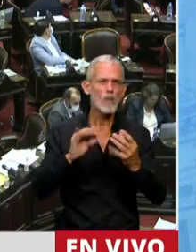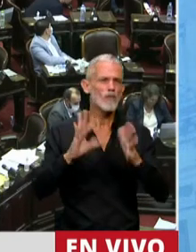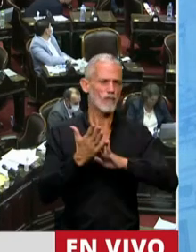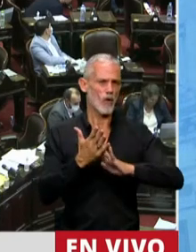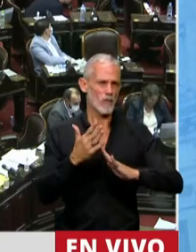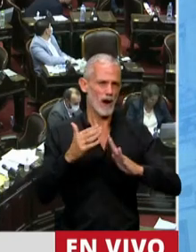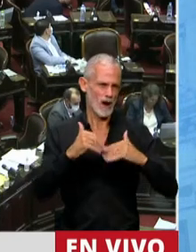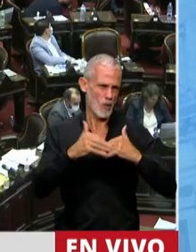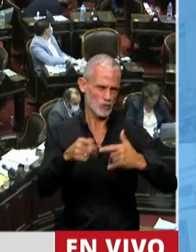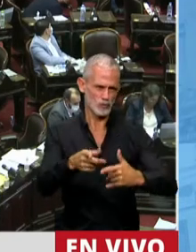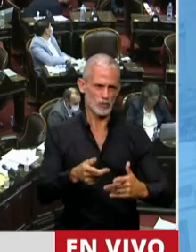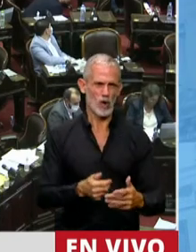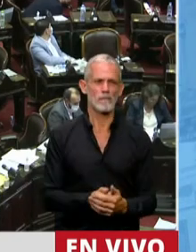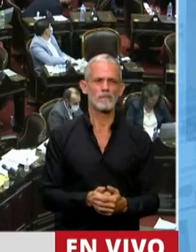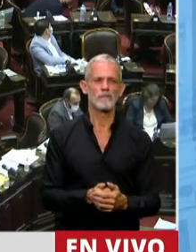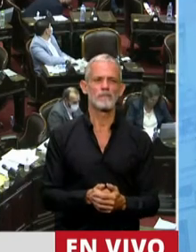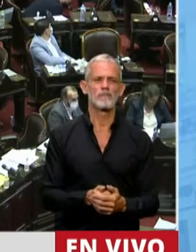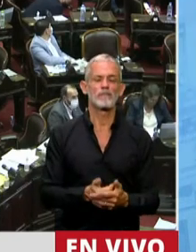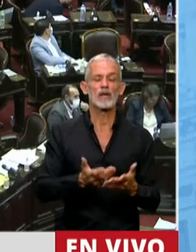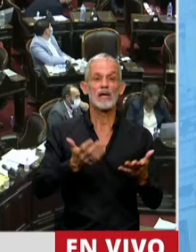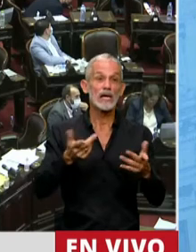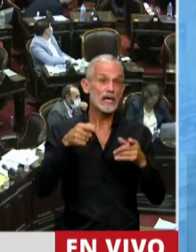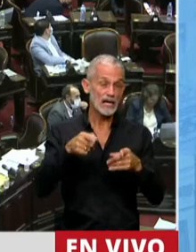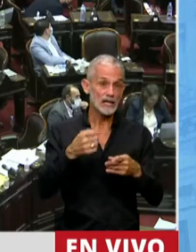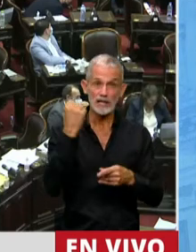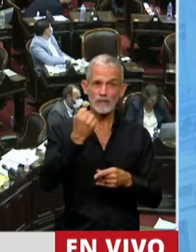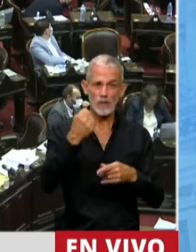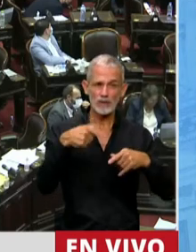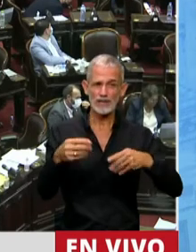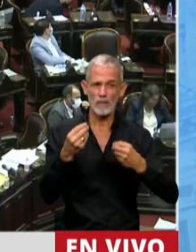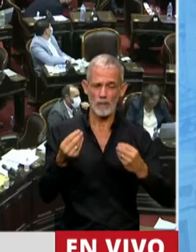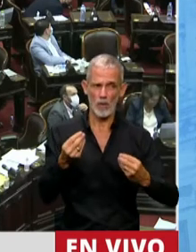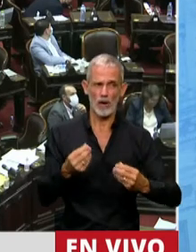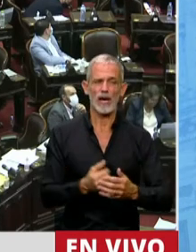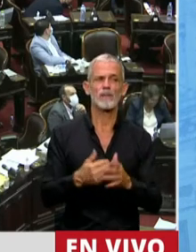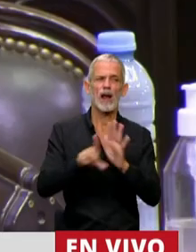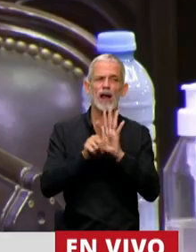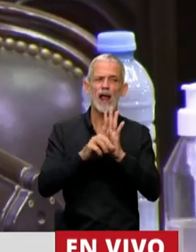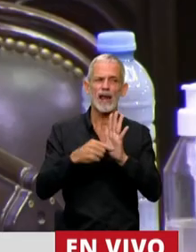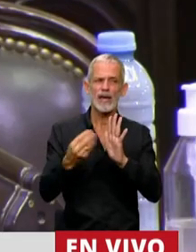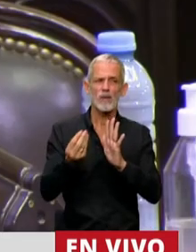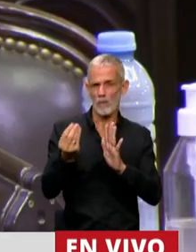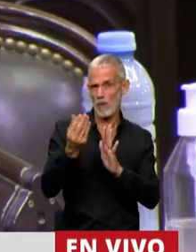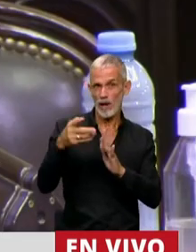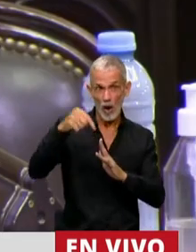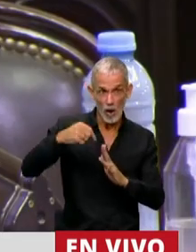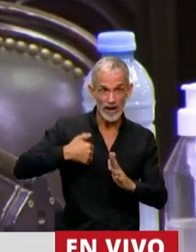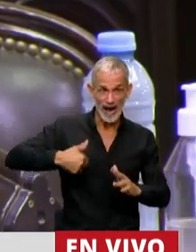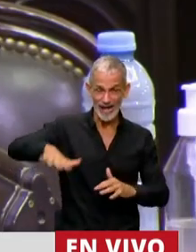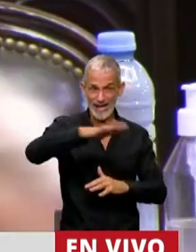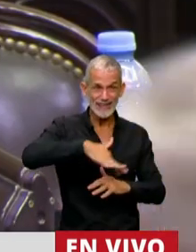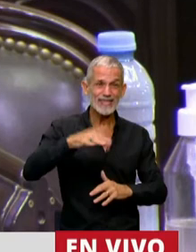implementación. Esto es importante, esta ley, porque hoy muchos